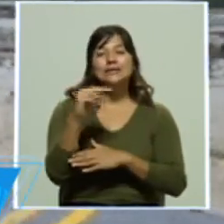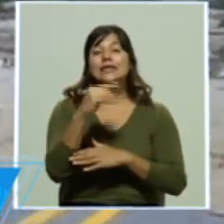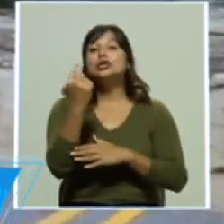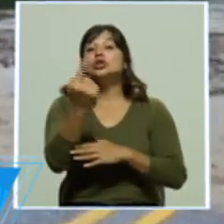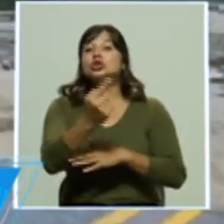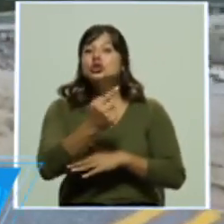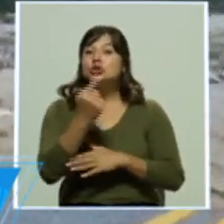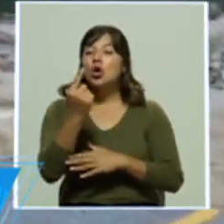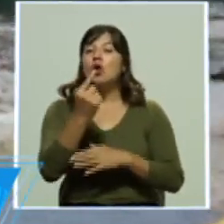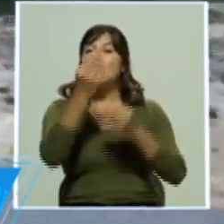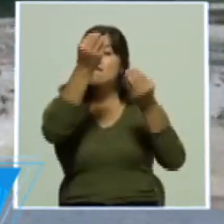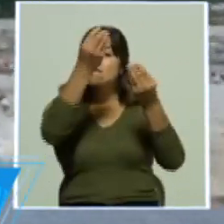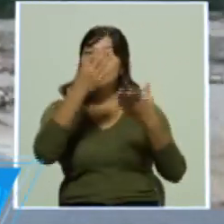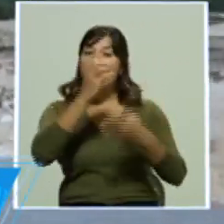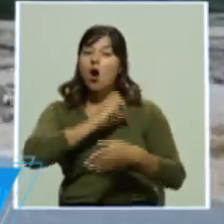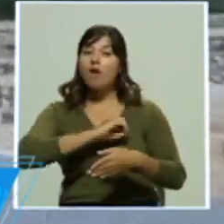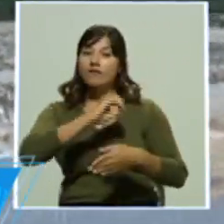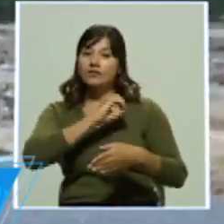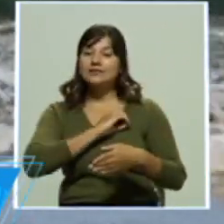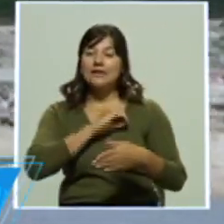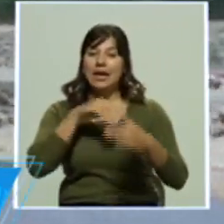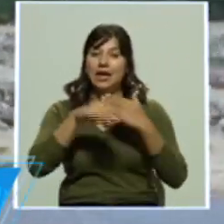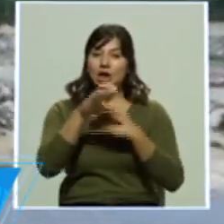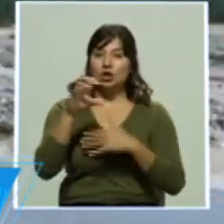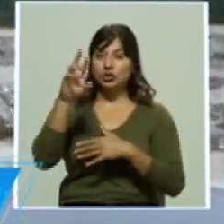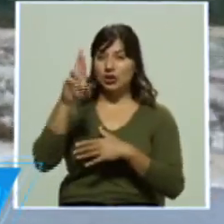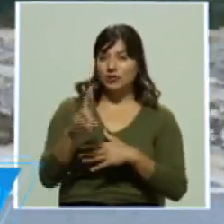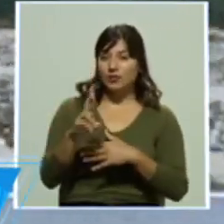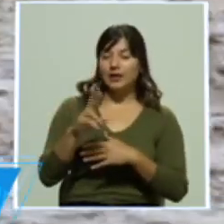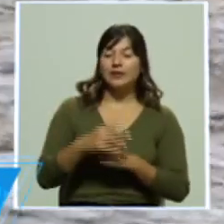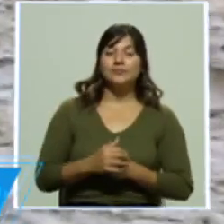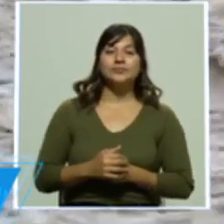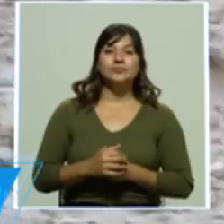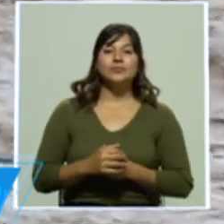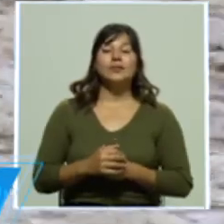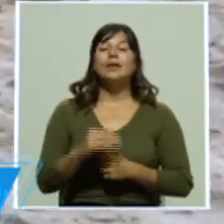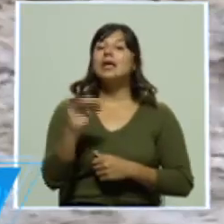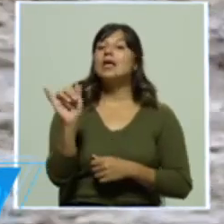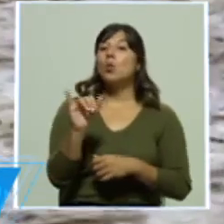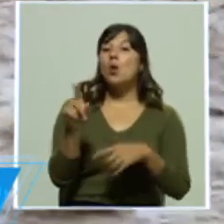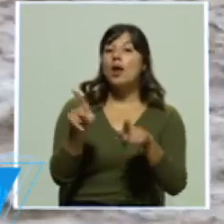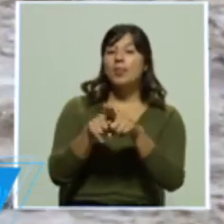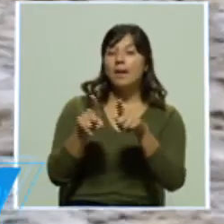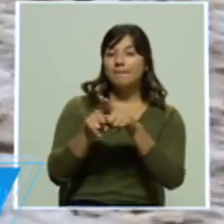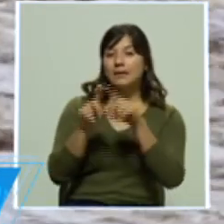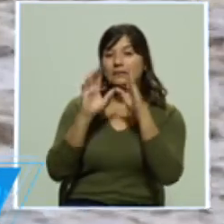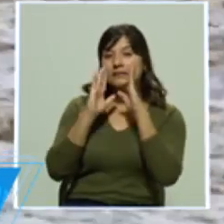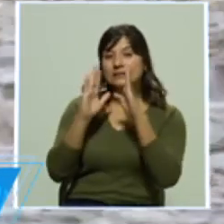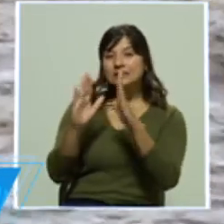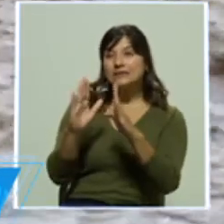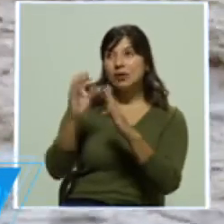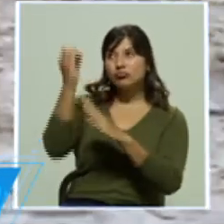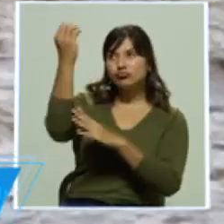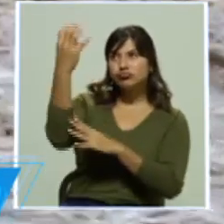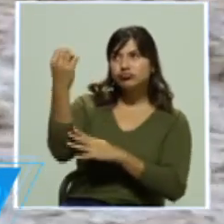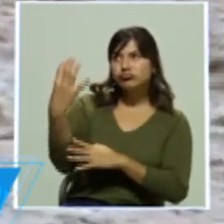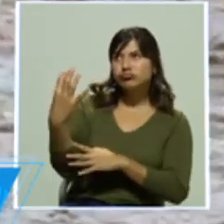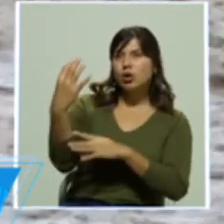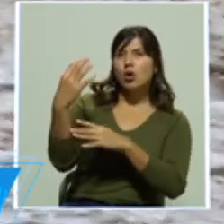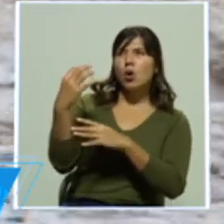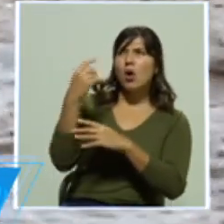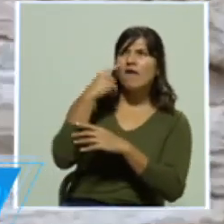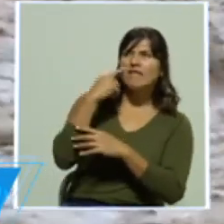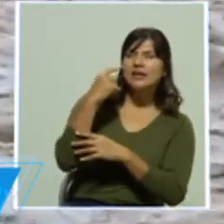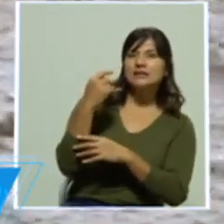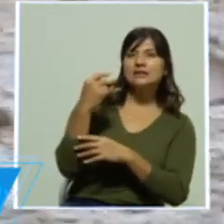las instancias oficiales en el nivel nacional, regional y municipal, así como acatar el señalamiento vial y respetar los trabajos que se